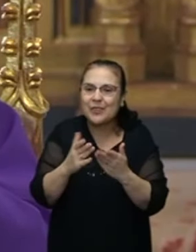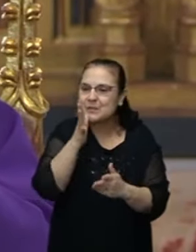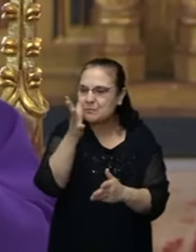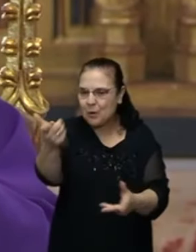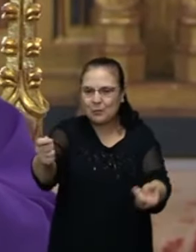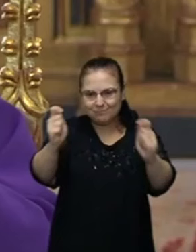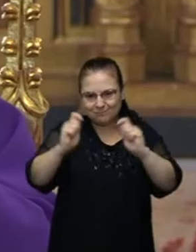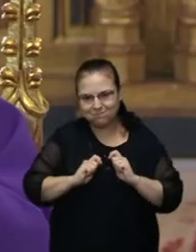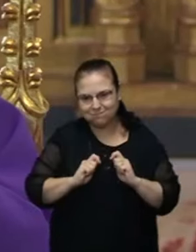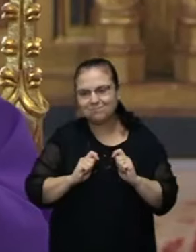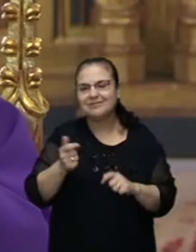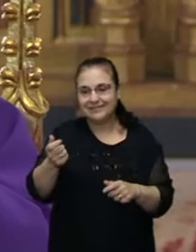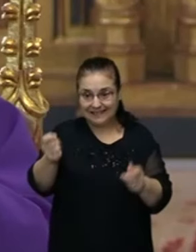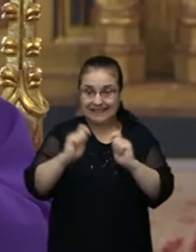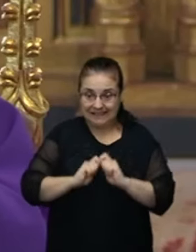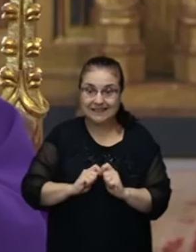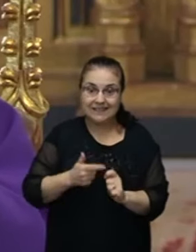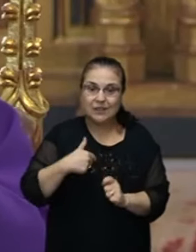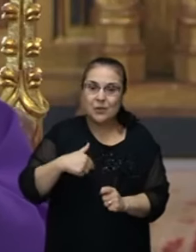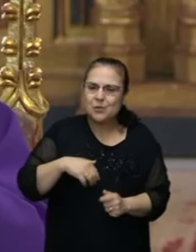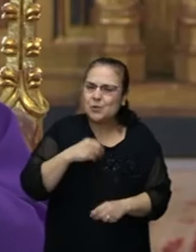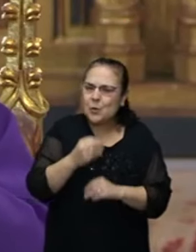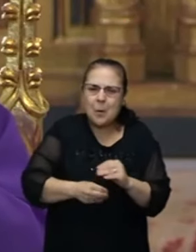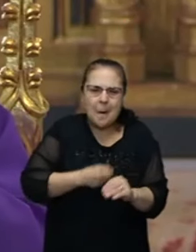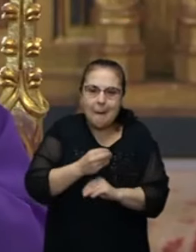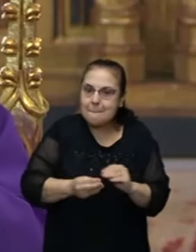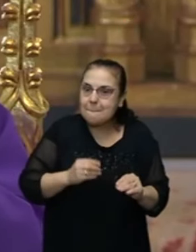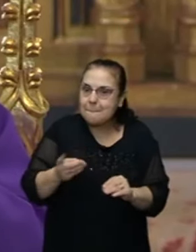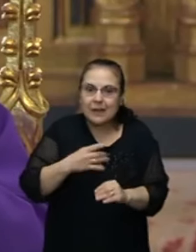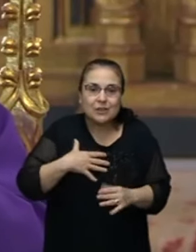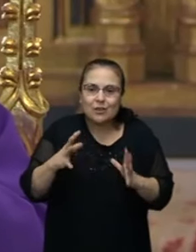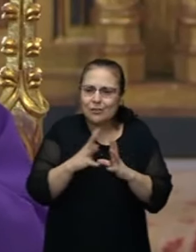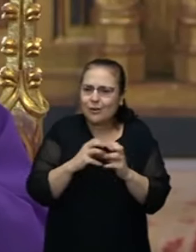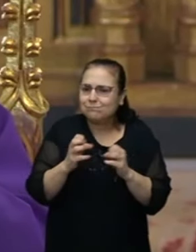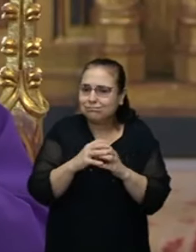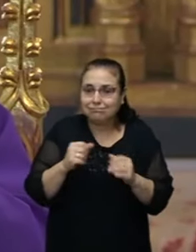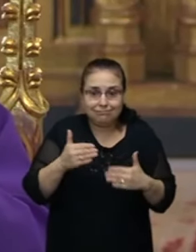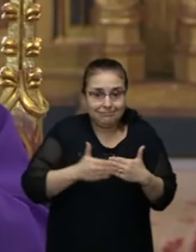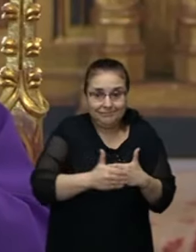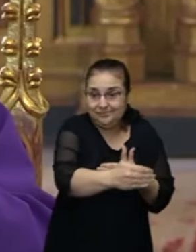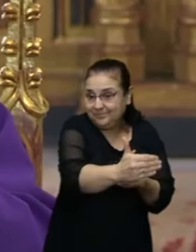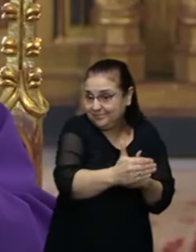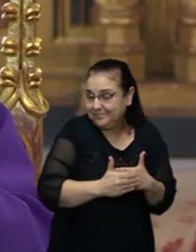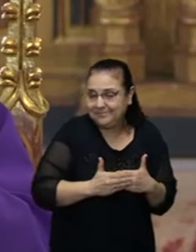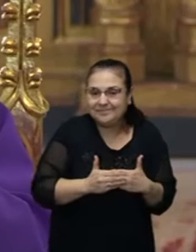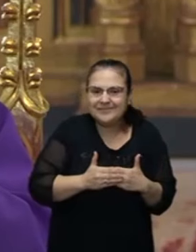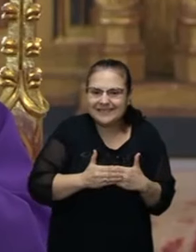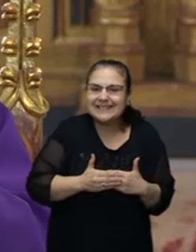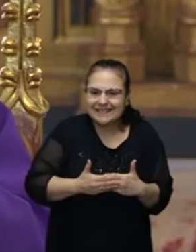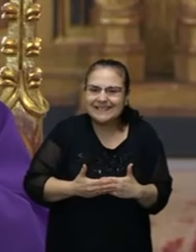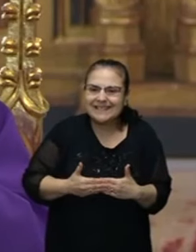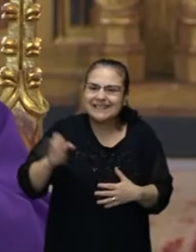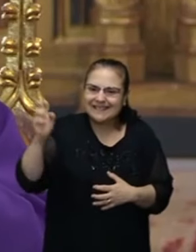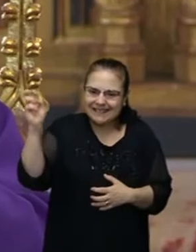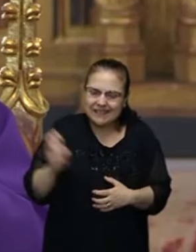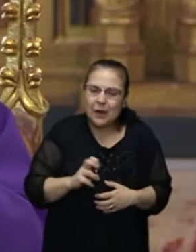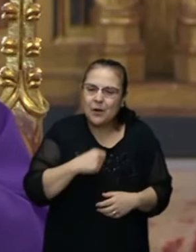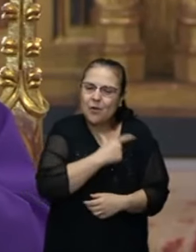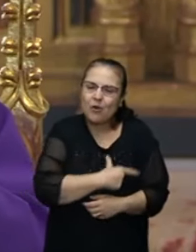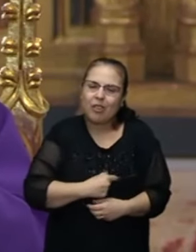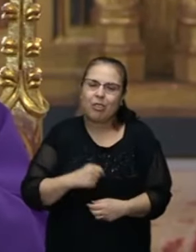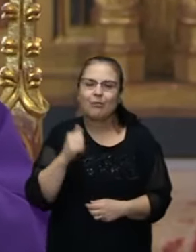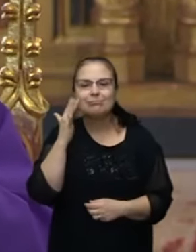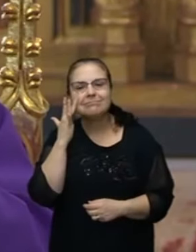dones recibidos, haz que de tal modo deseemos los que están por llegar, que recibamos con el corazón